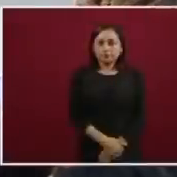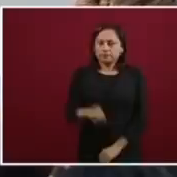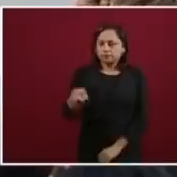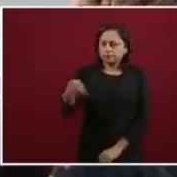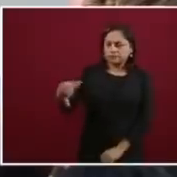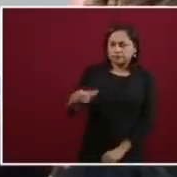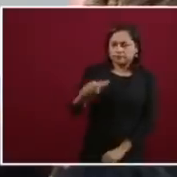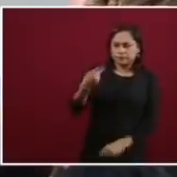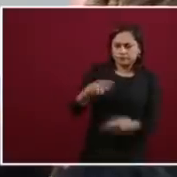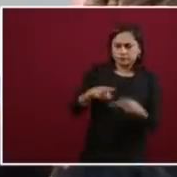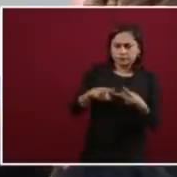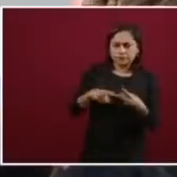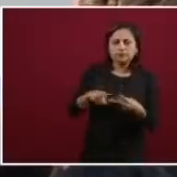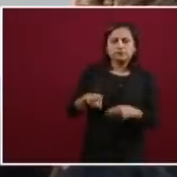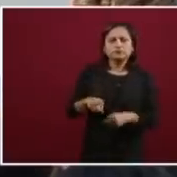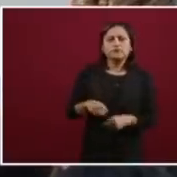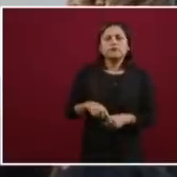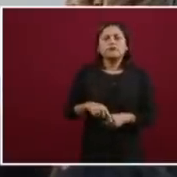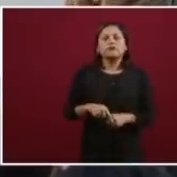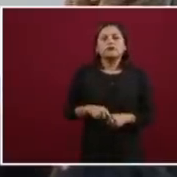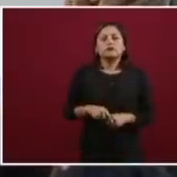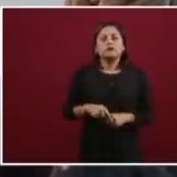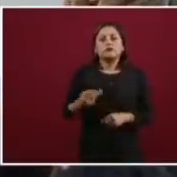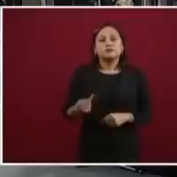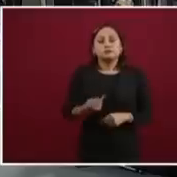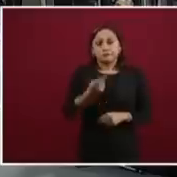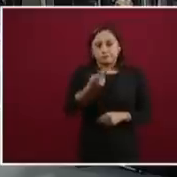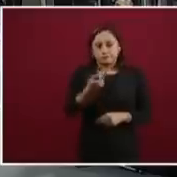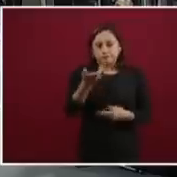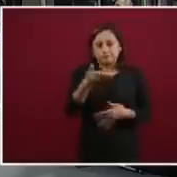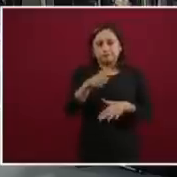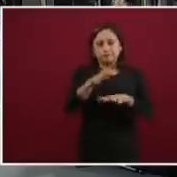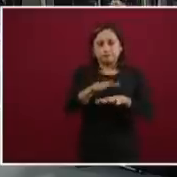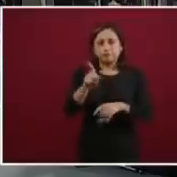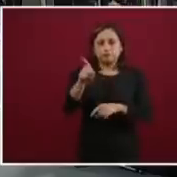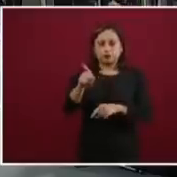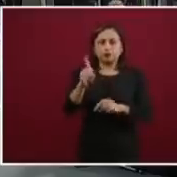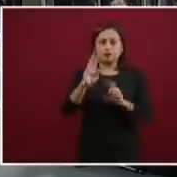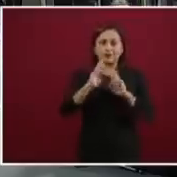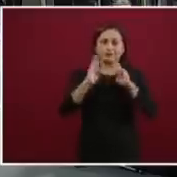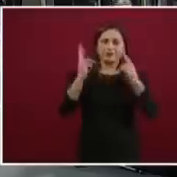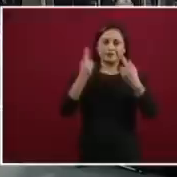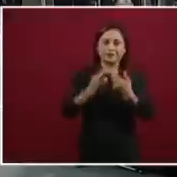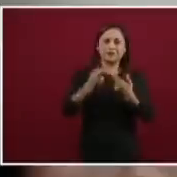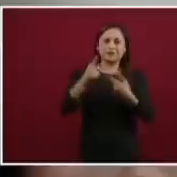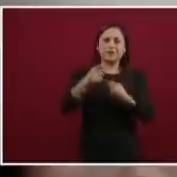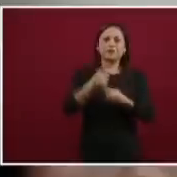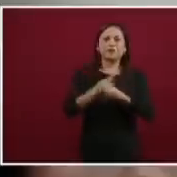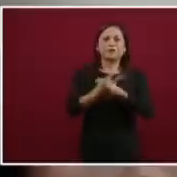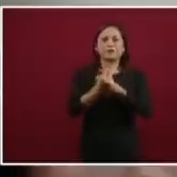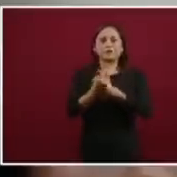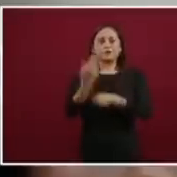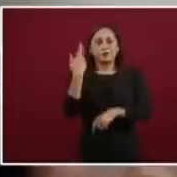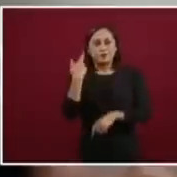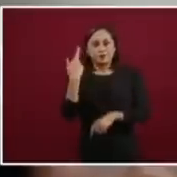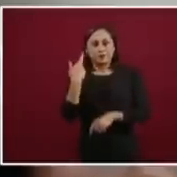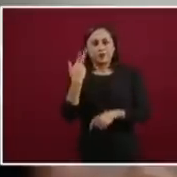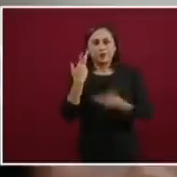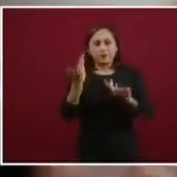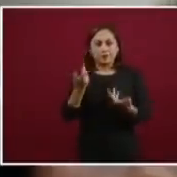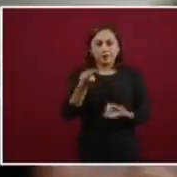mi otra pregunta precisamente es sobre la comida de la industria de la radio y televisión señor presidente de méxico